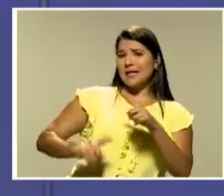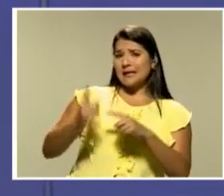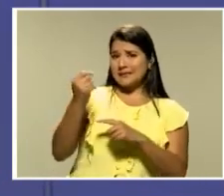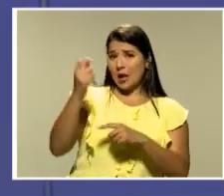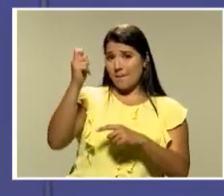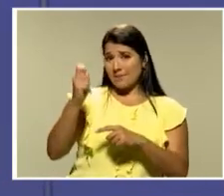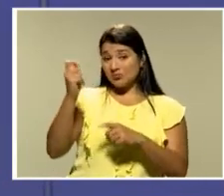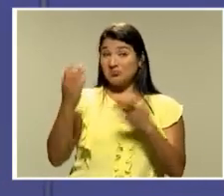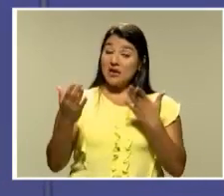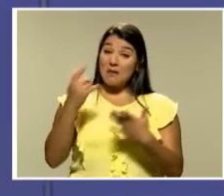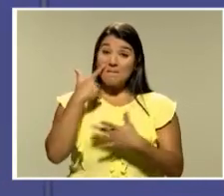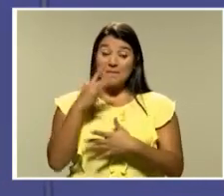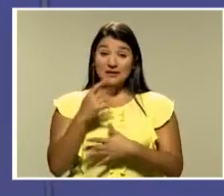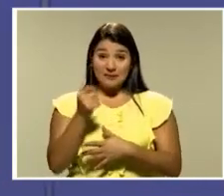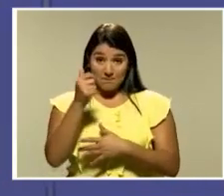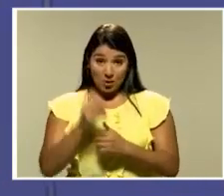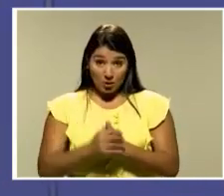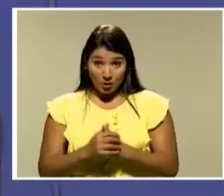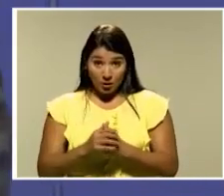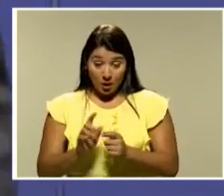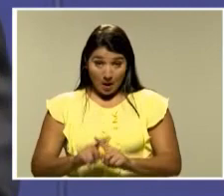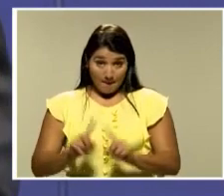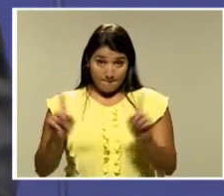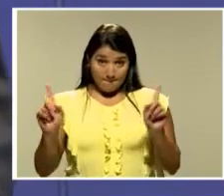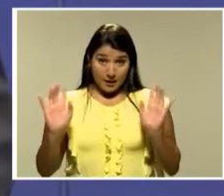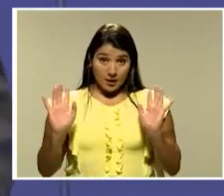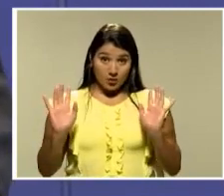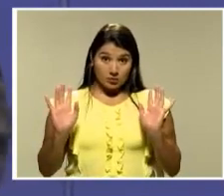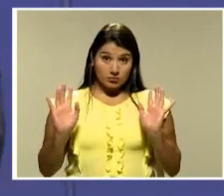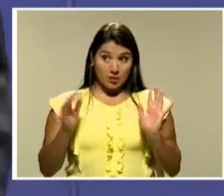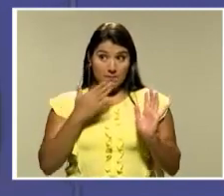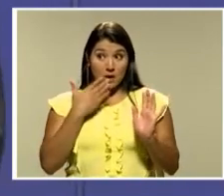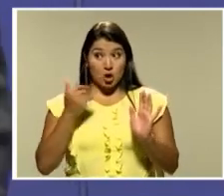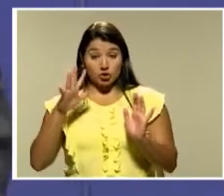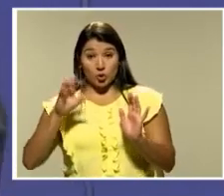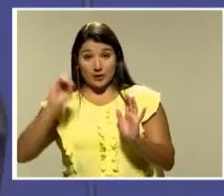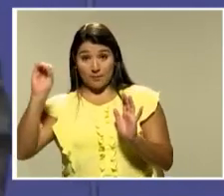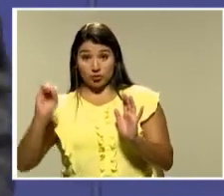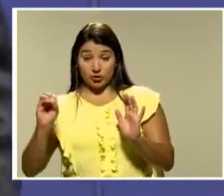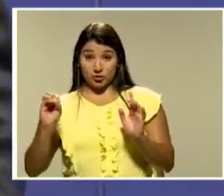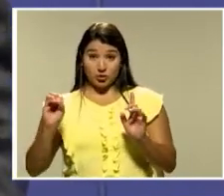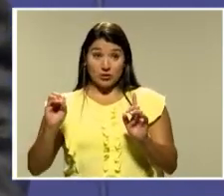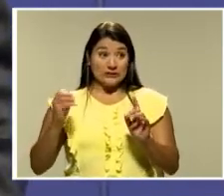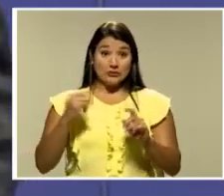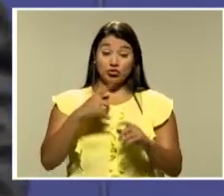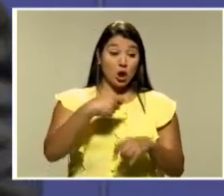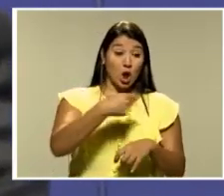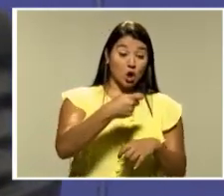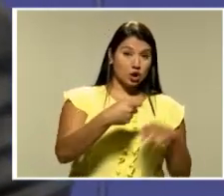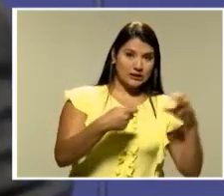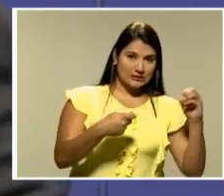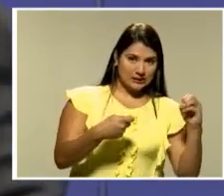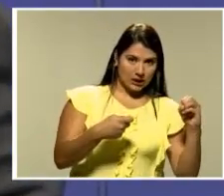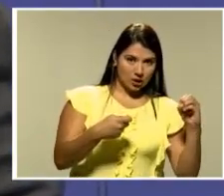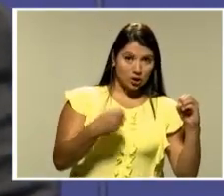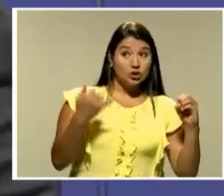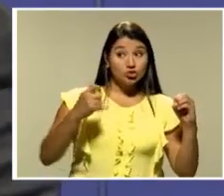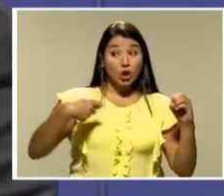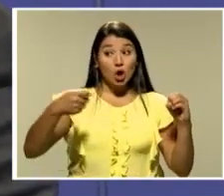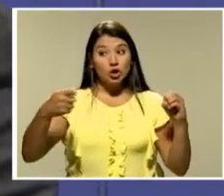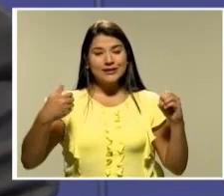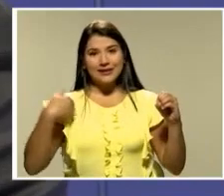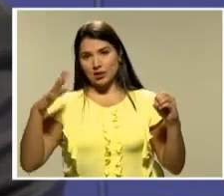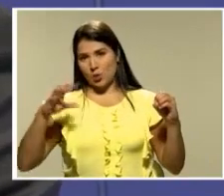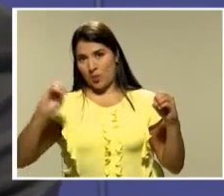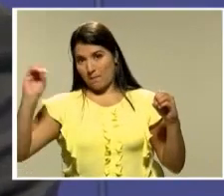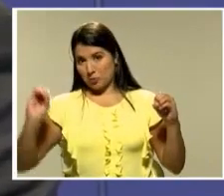no le parezca tanto, pero ese es 50 versus 0. Si usted no cotiza, se lleva 0. Ahí si usted sí tiene un problema, y